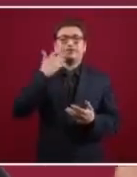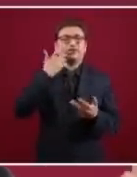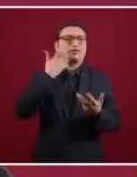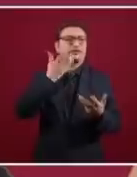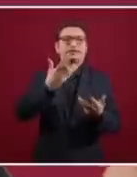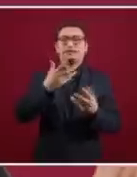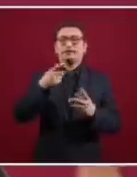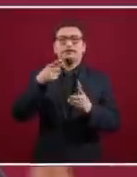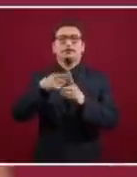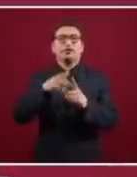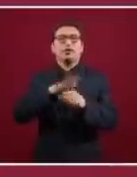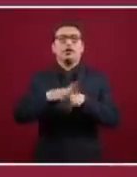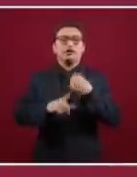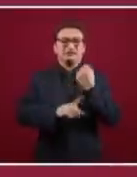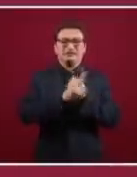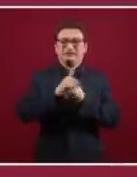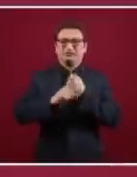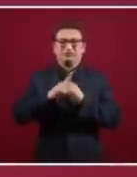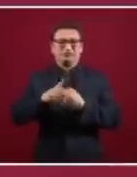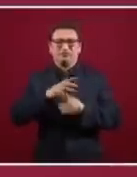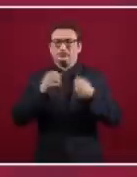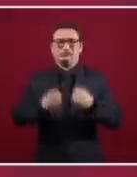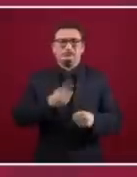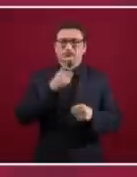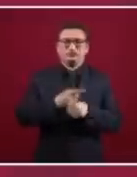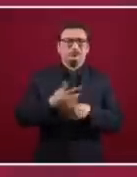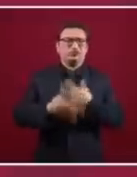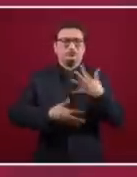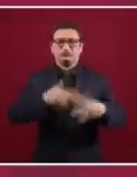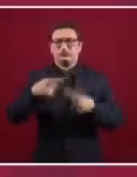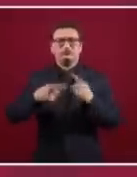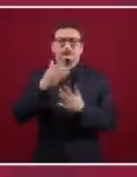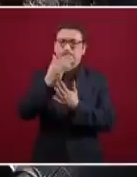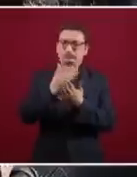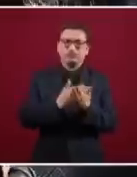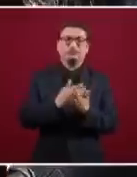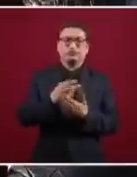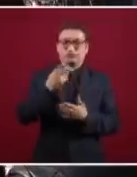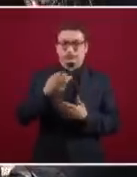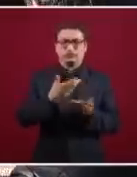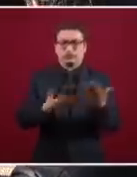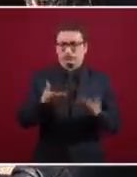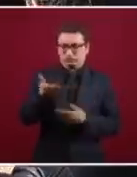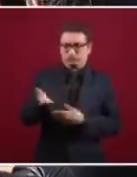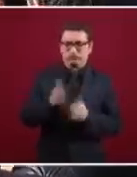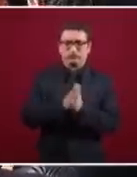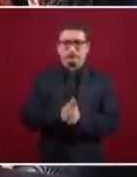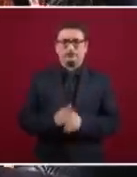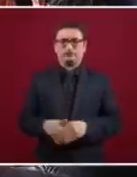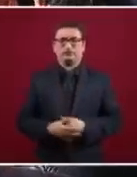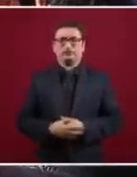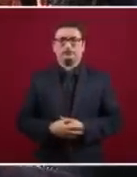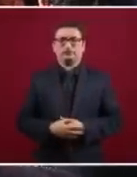resolver el problema de la inseguridad y de la violencia entonces ahora sí por favor